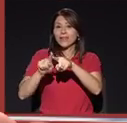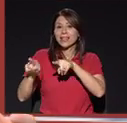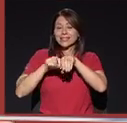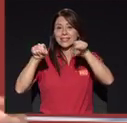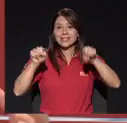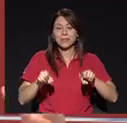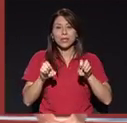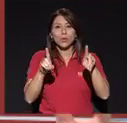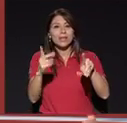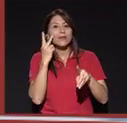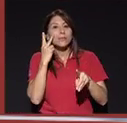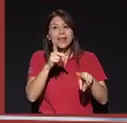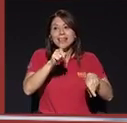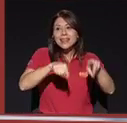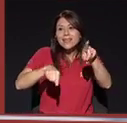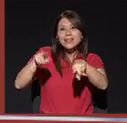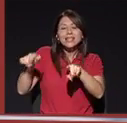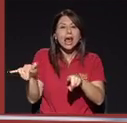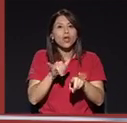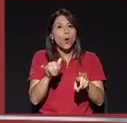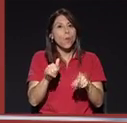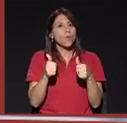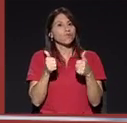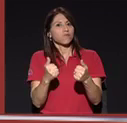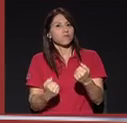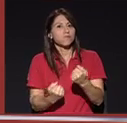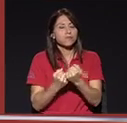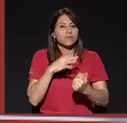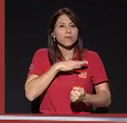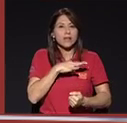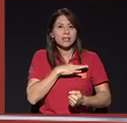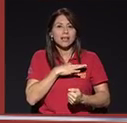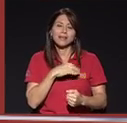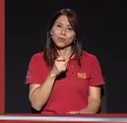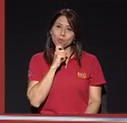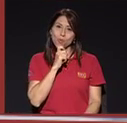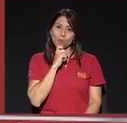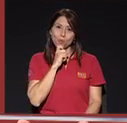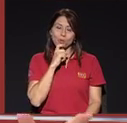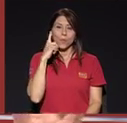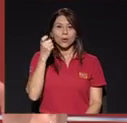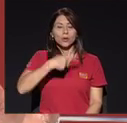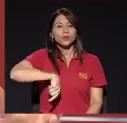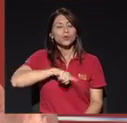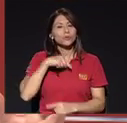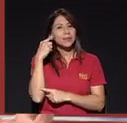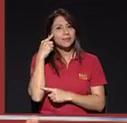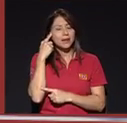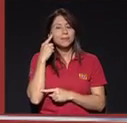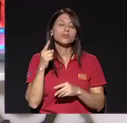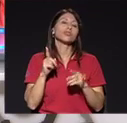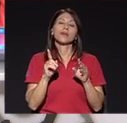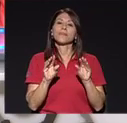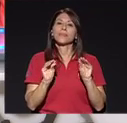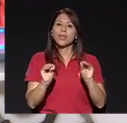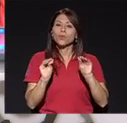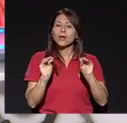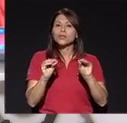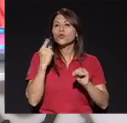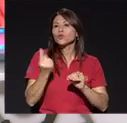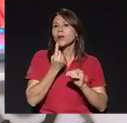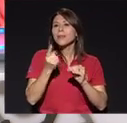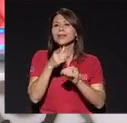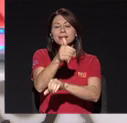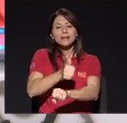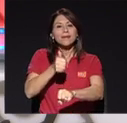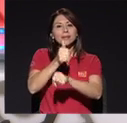¿verdad? Ver la diversidad como riqueza cuesta mucho, porque entonces pensamos que la educación está